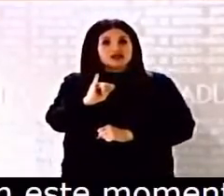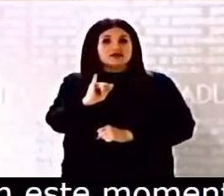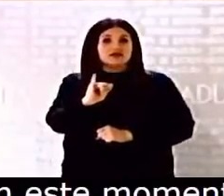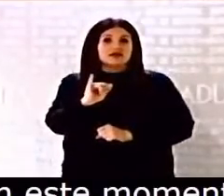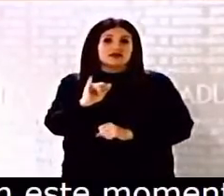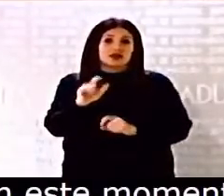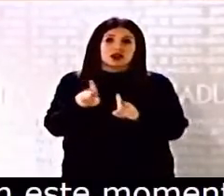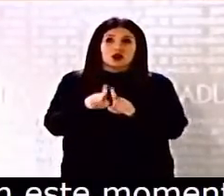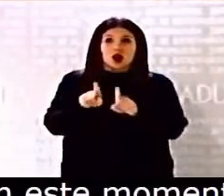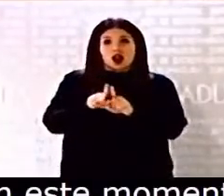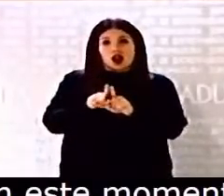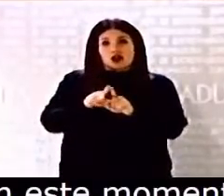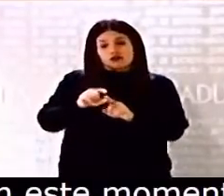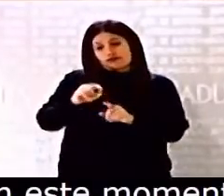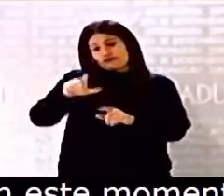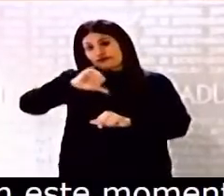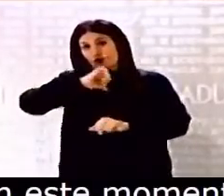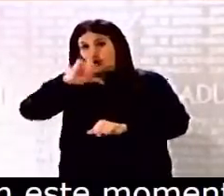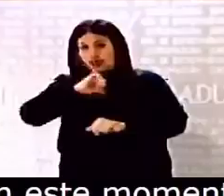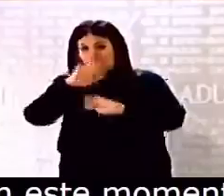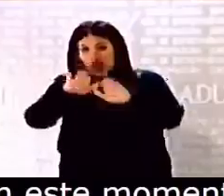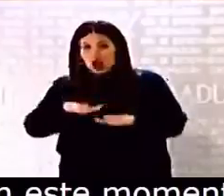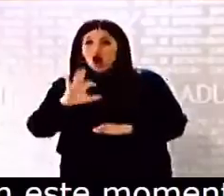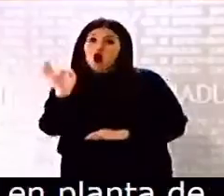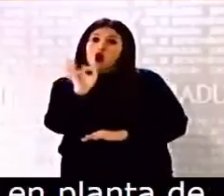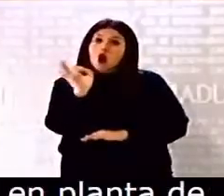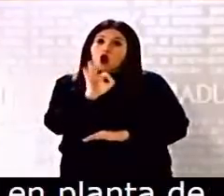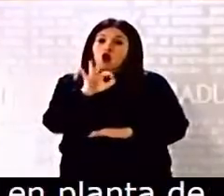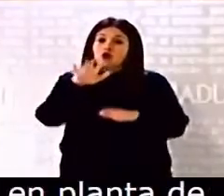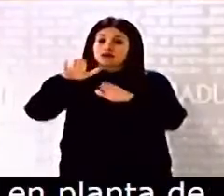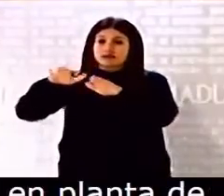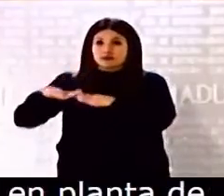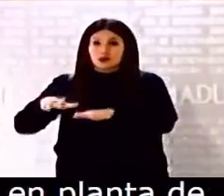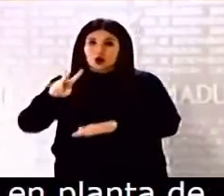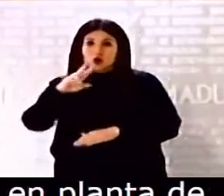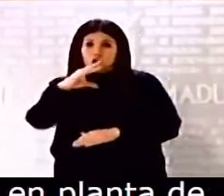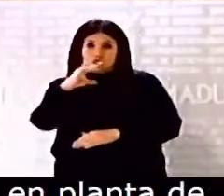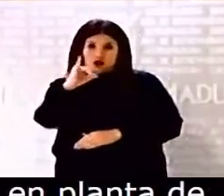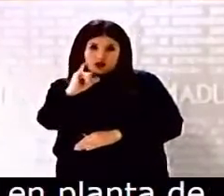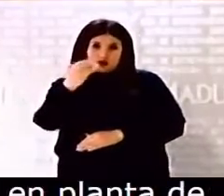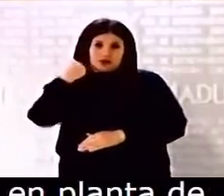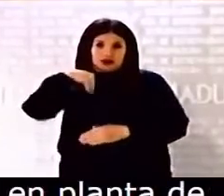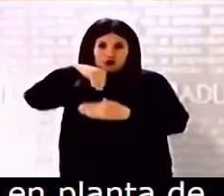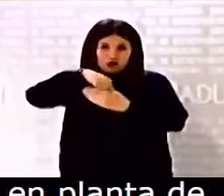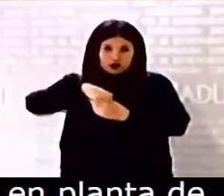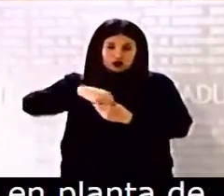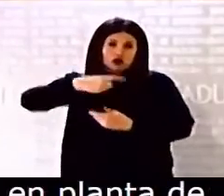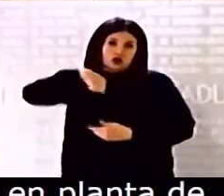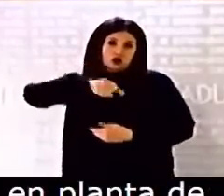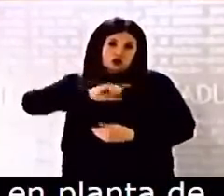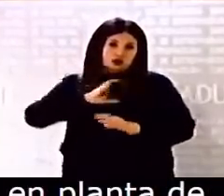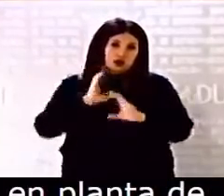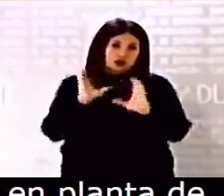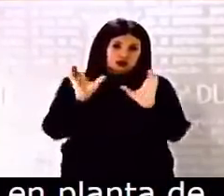en planta de hospital o bien estén en las unidades de cuidados intensivos de nuestra comunidad